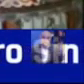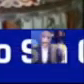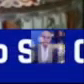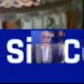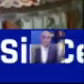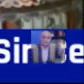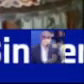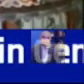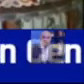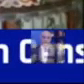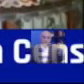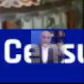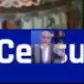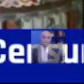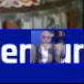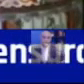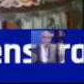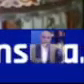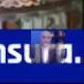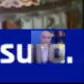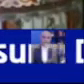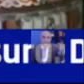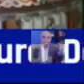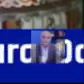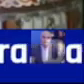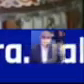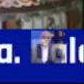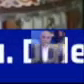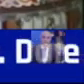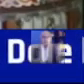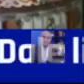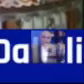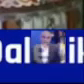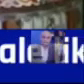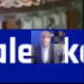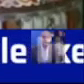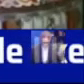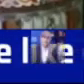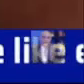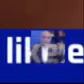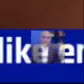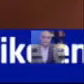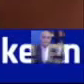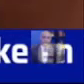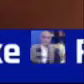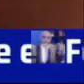invitado especial para la celebración al presidente cubano, Luis Guillermo.